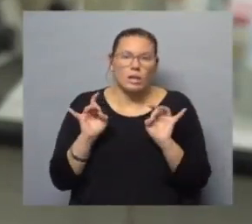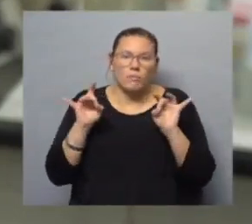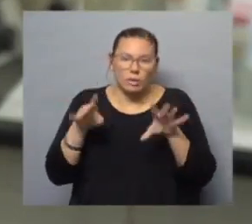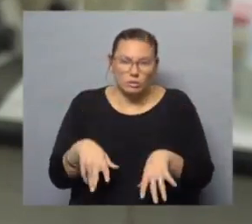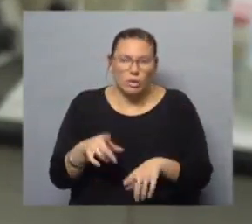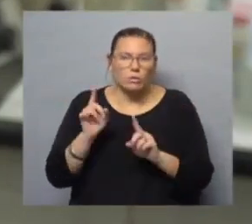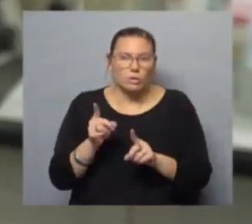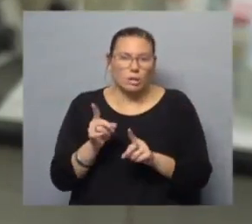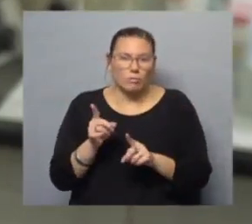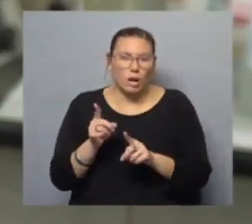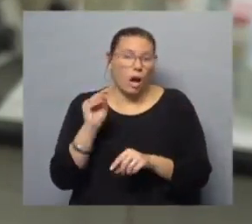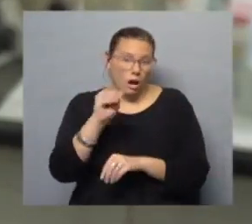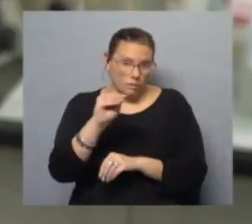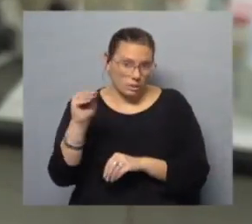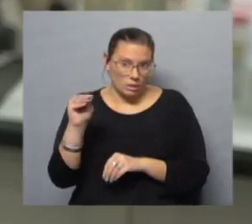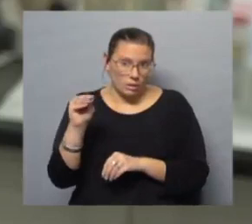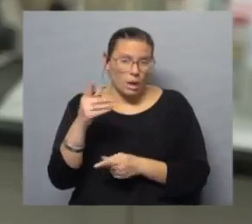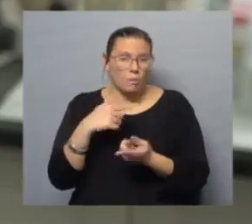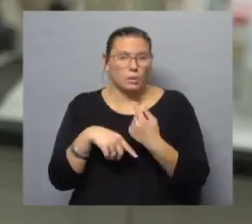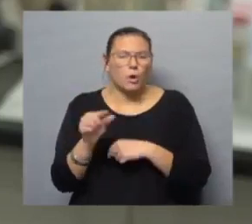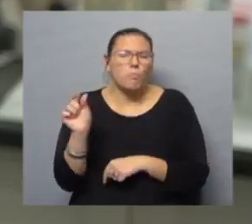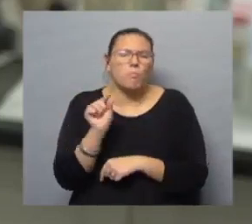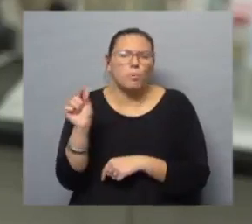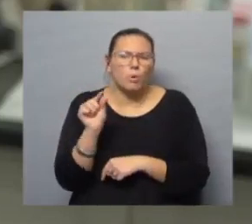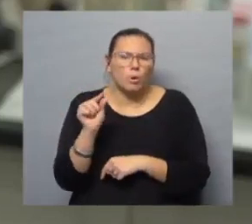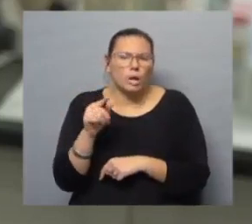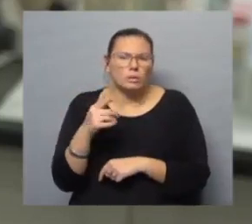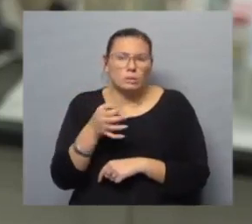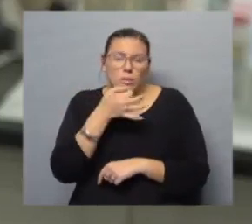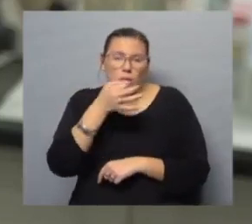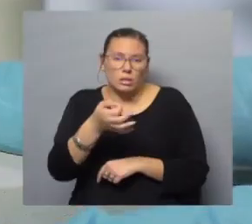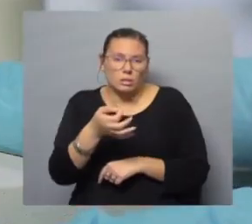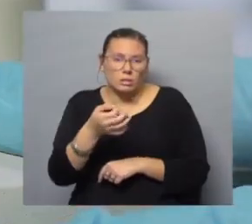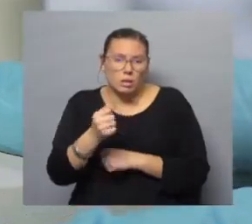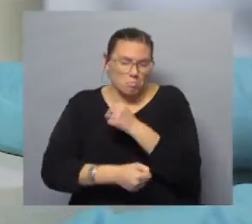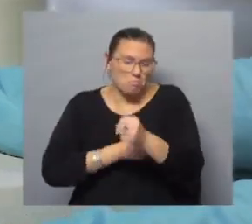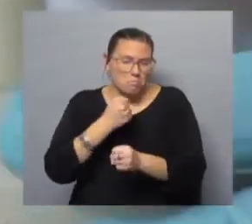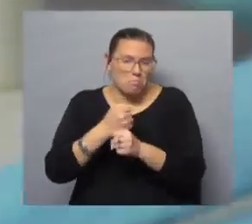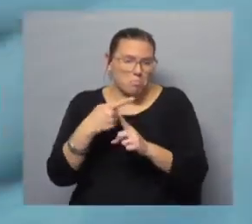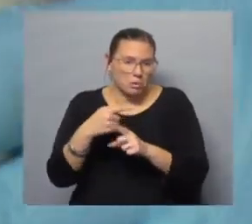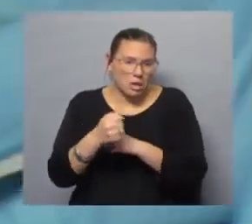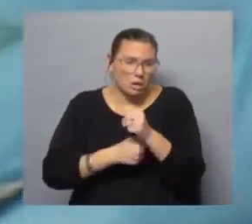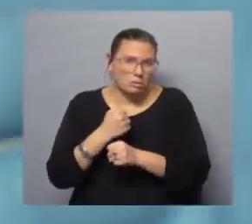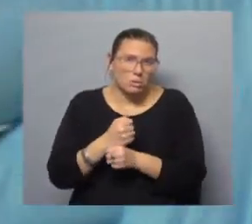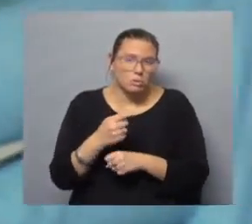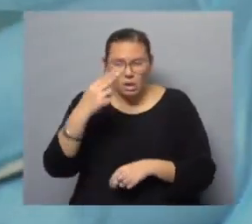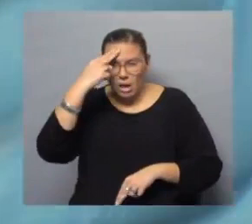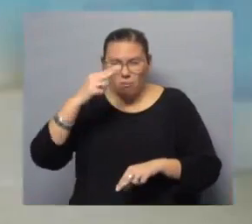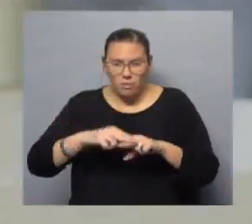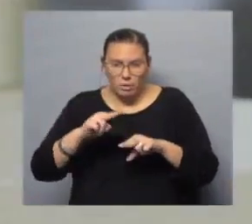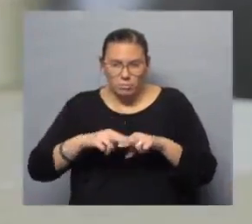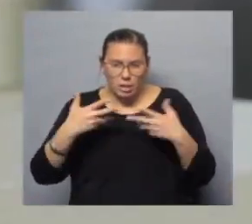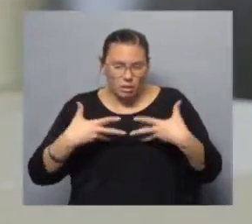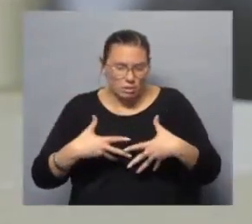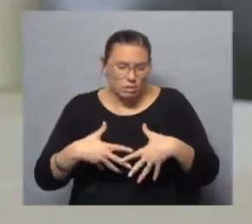E tenga que ser notificada. Sin embargo, son muy pocos los casos que se reportan anualmente. Es una enfermedad altamente